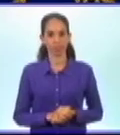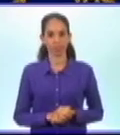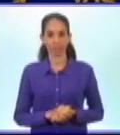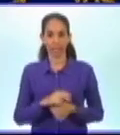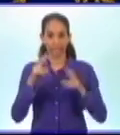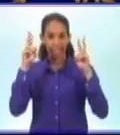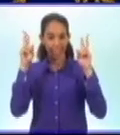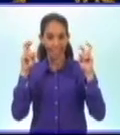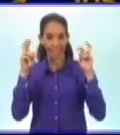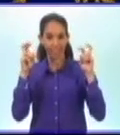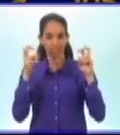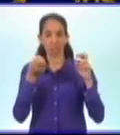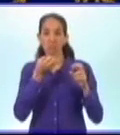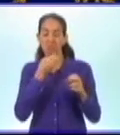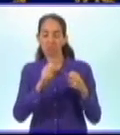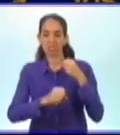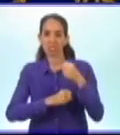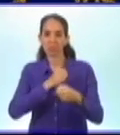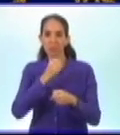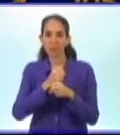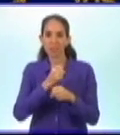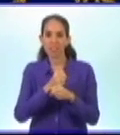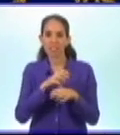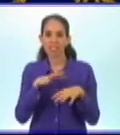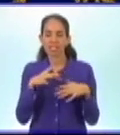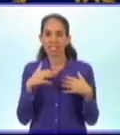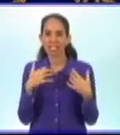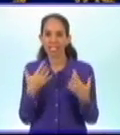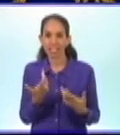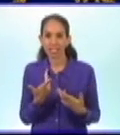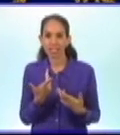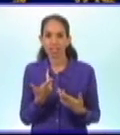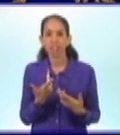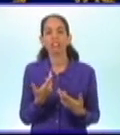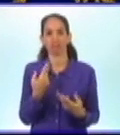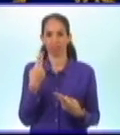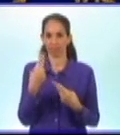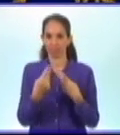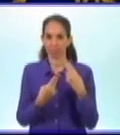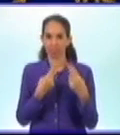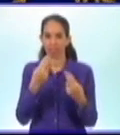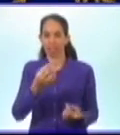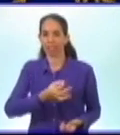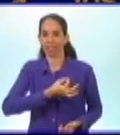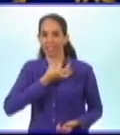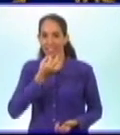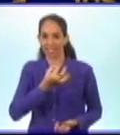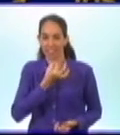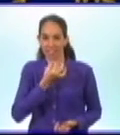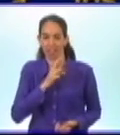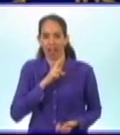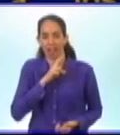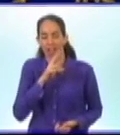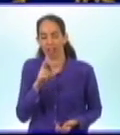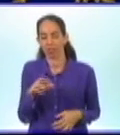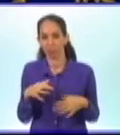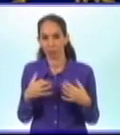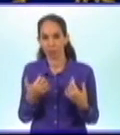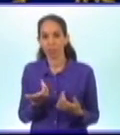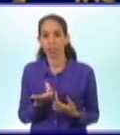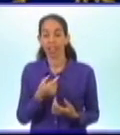Las comillas las puedes emplear para reproducir textualmente una expresión, un refrán, una cita.